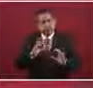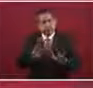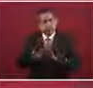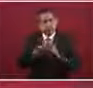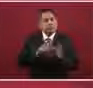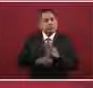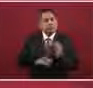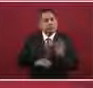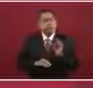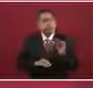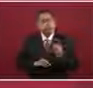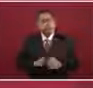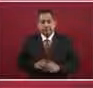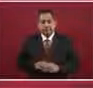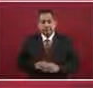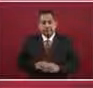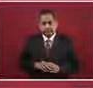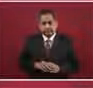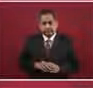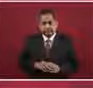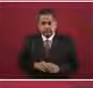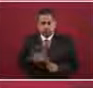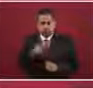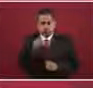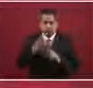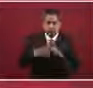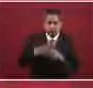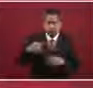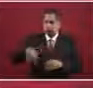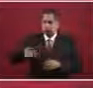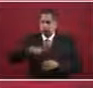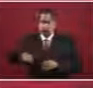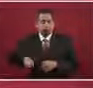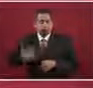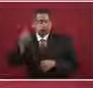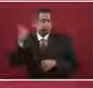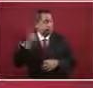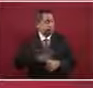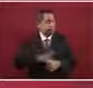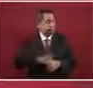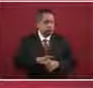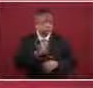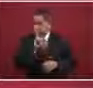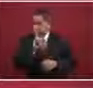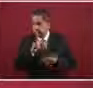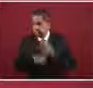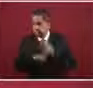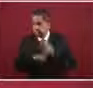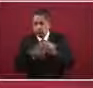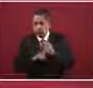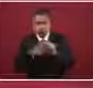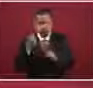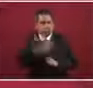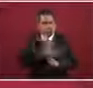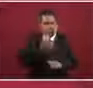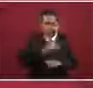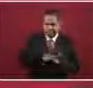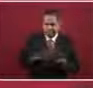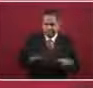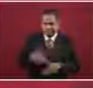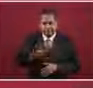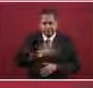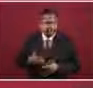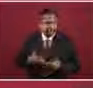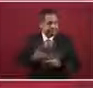Pero si ya no hay consigna, si no hay la decisión del Ejecutivo de